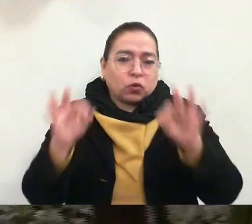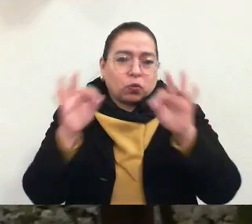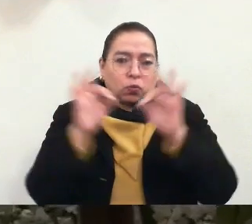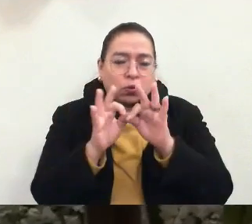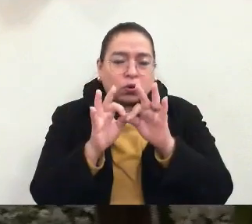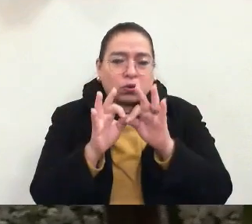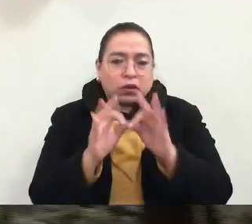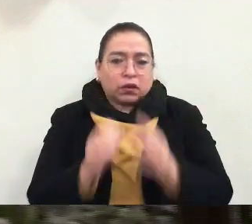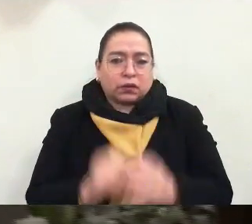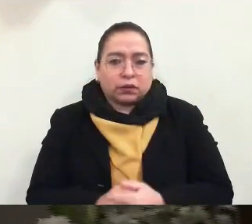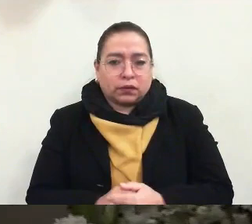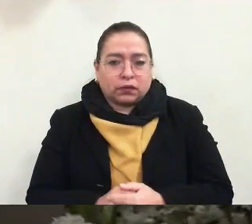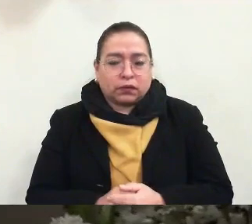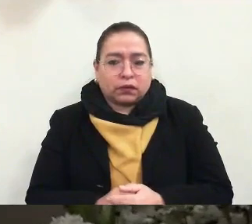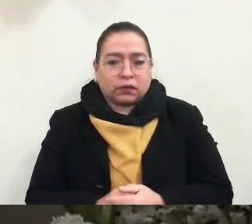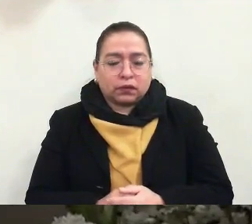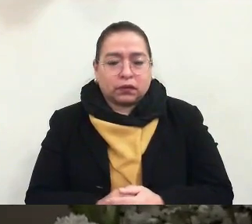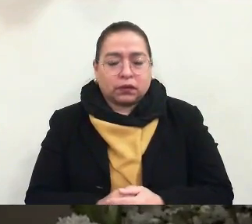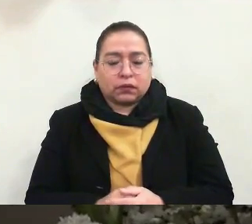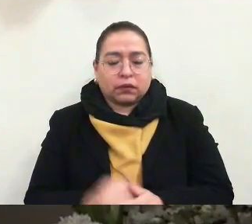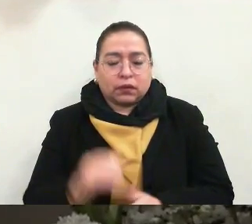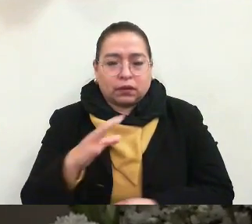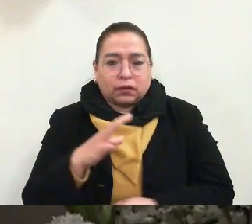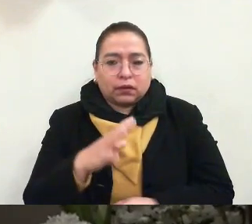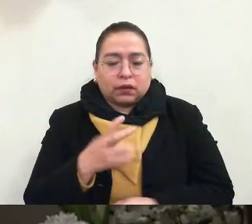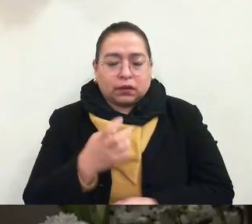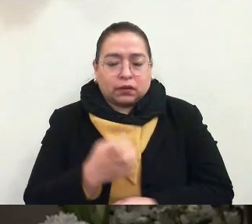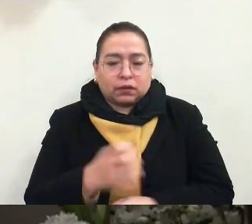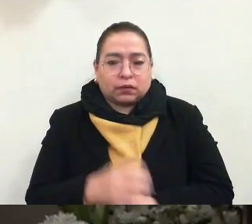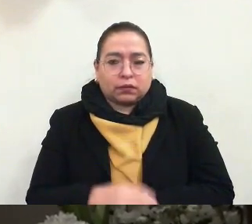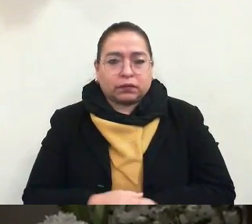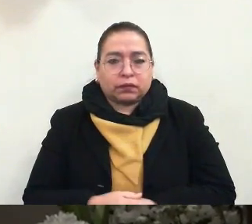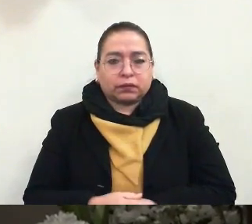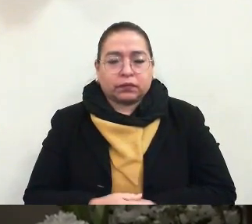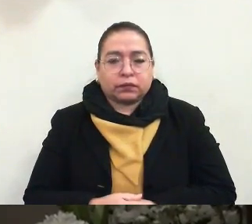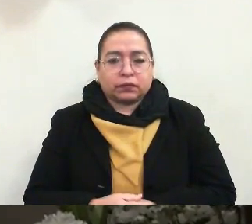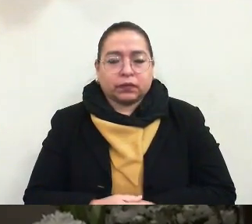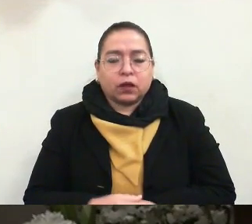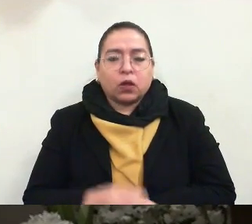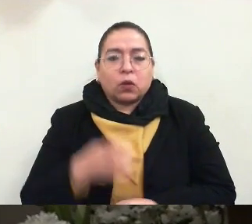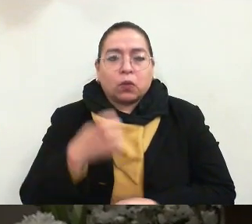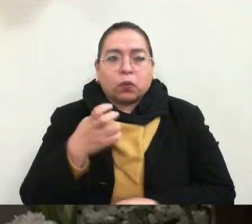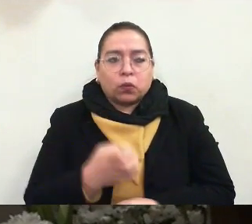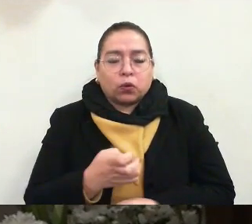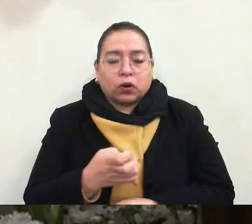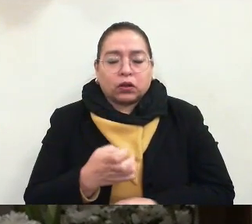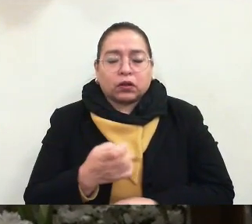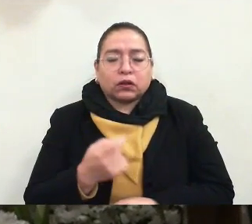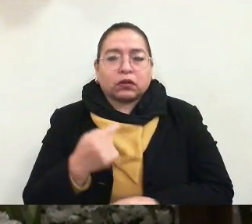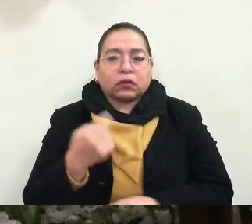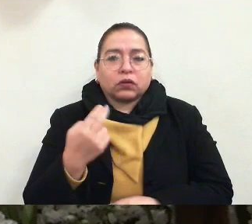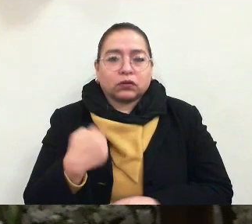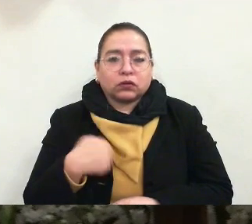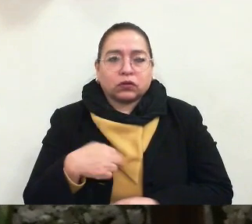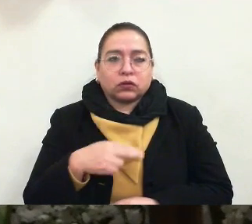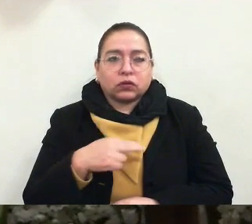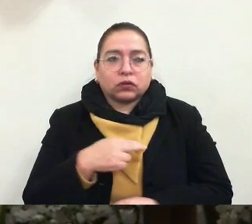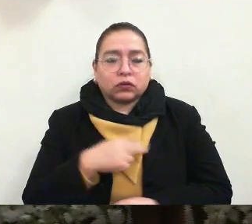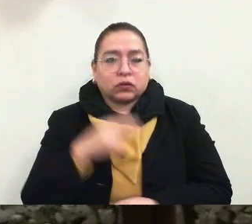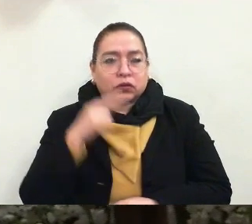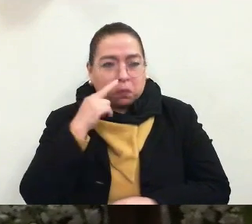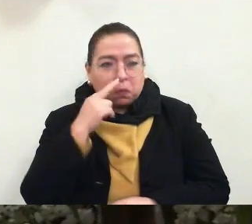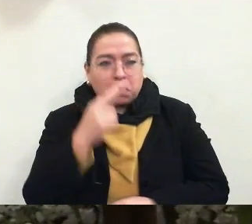que está en las Escrituras. Por eso hemos resaltado este signo delante de